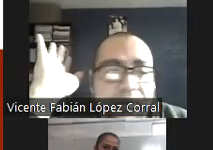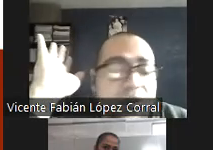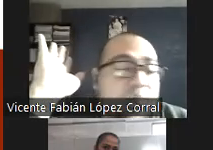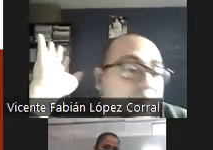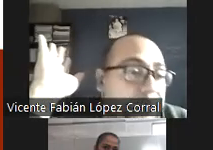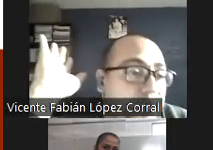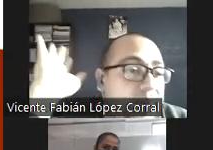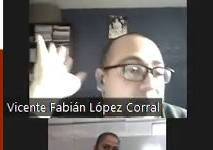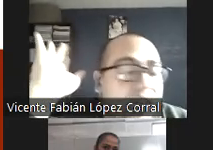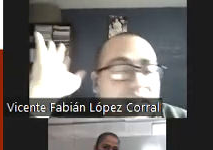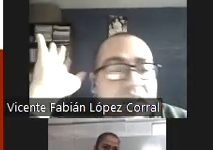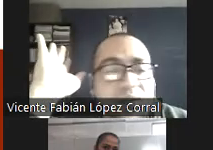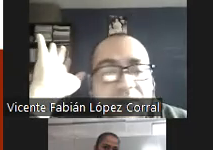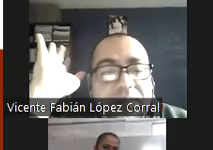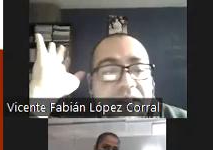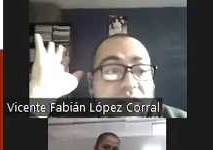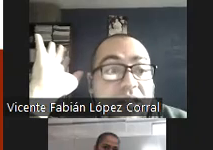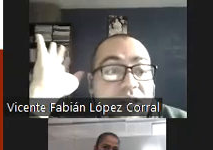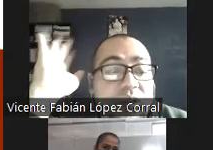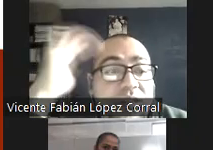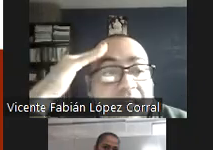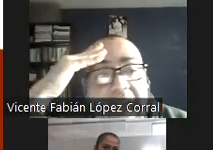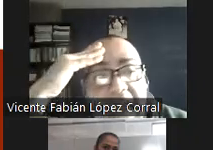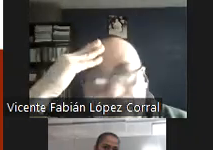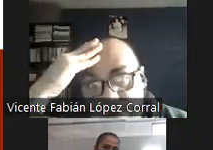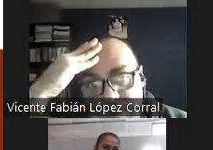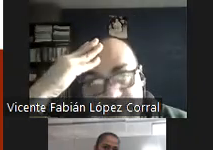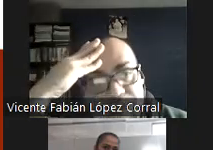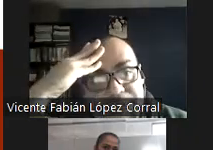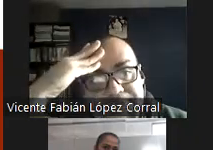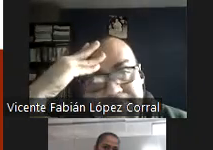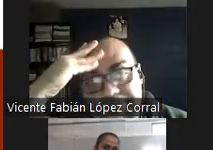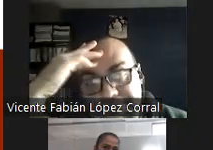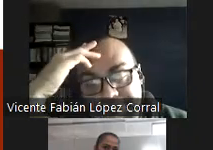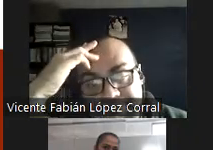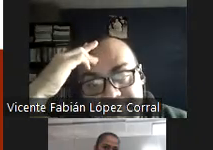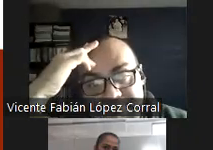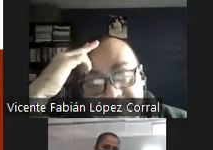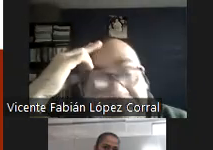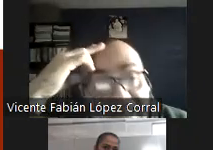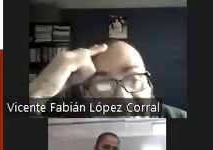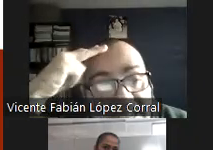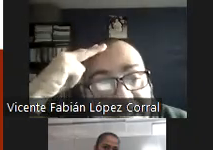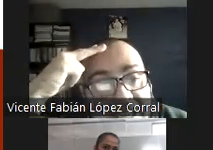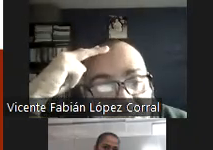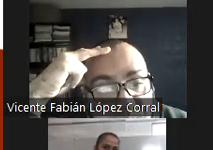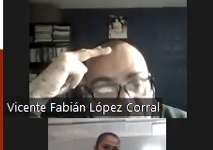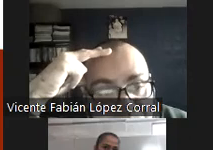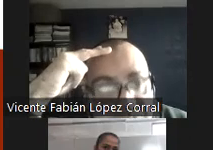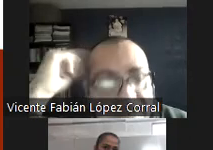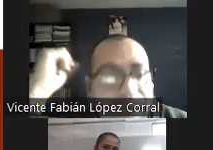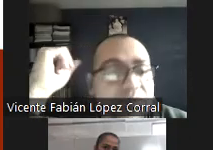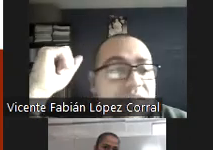porque pudieran proyectar una magnitud de 12 grados se imagínense